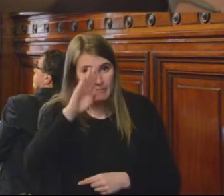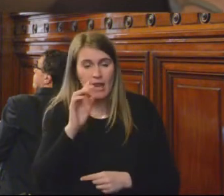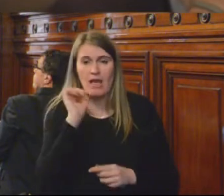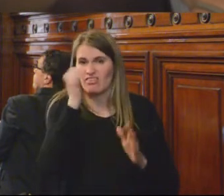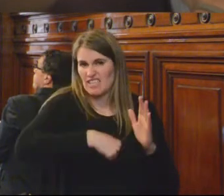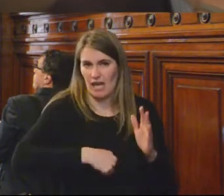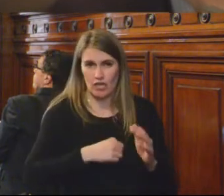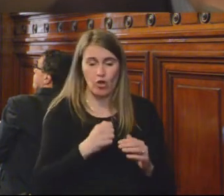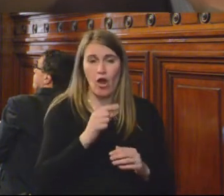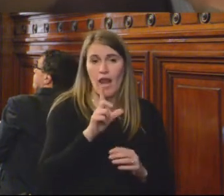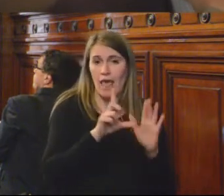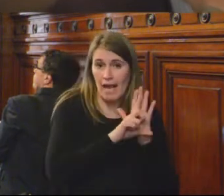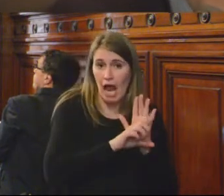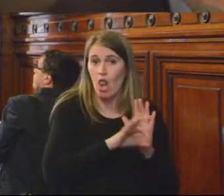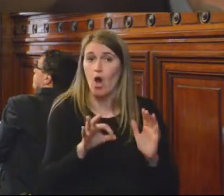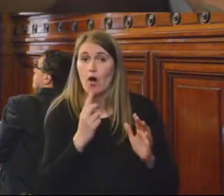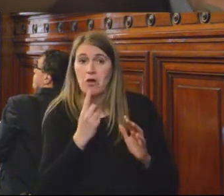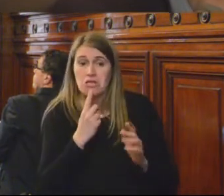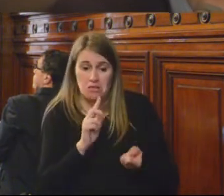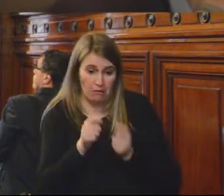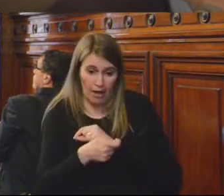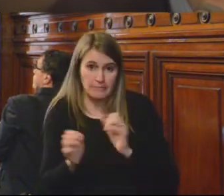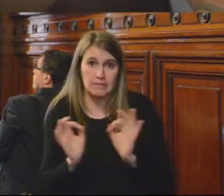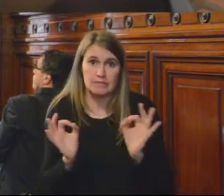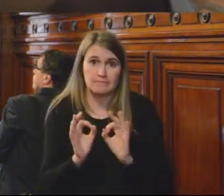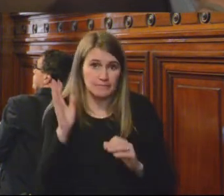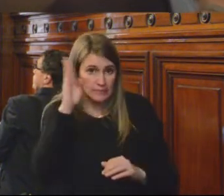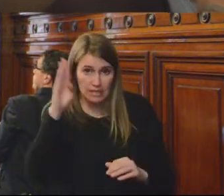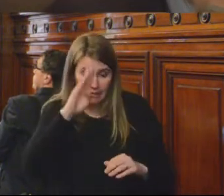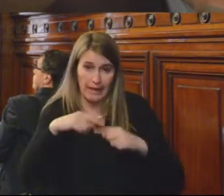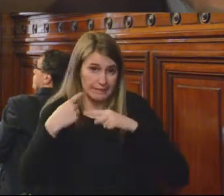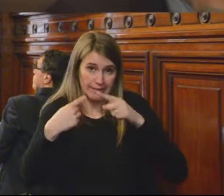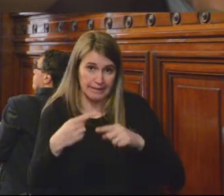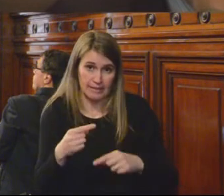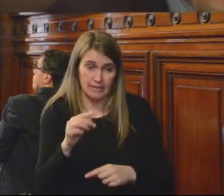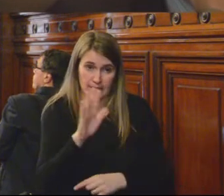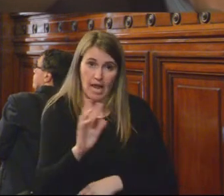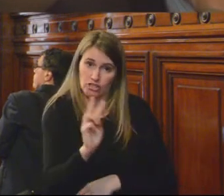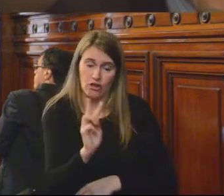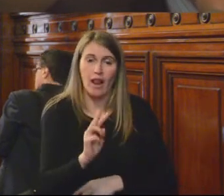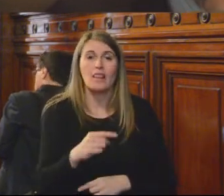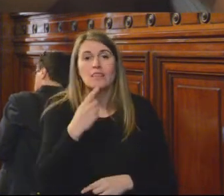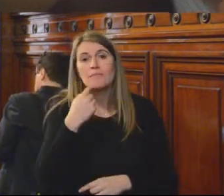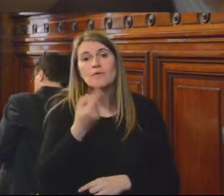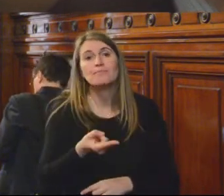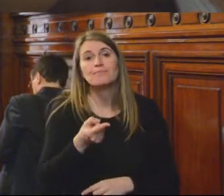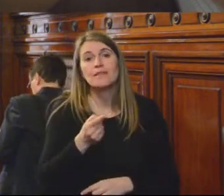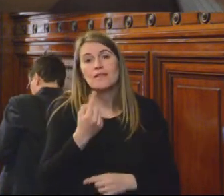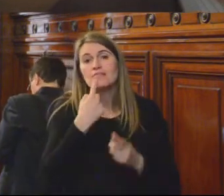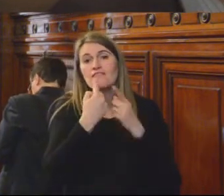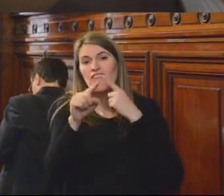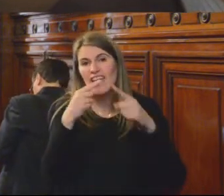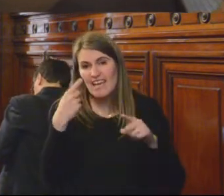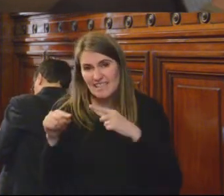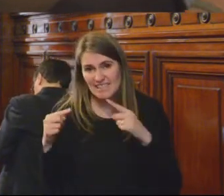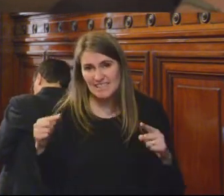por lo político hubo un cambio en cuanto a lo que fue la Asamblea Nacional. Lo segundo es con respecto a las diferencias entre